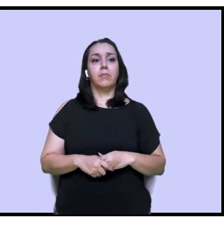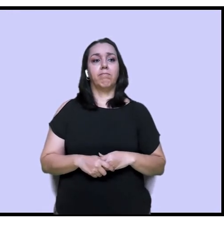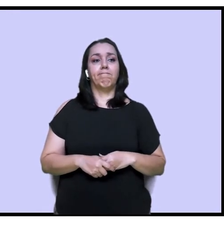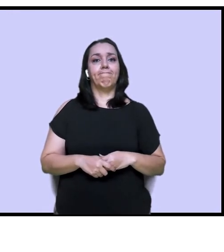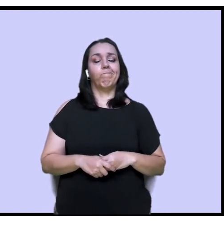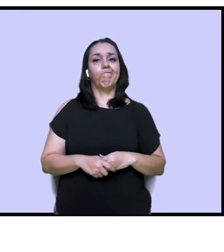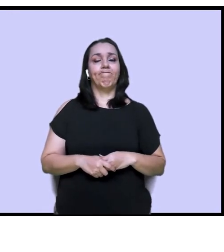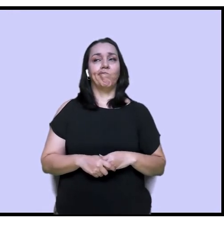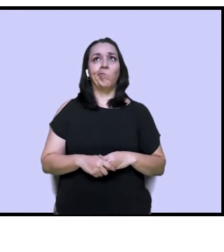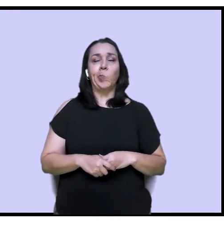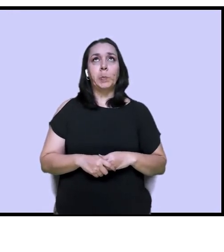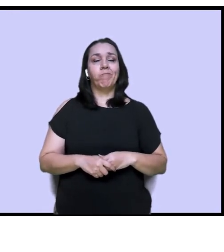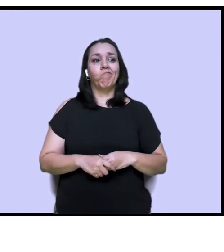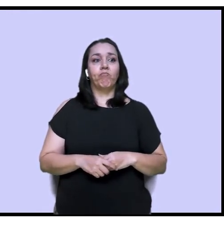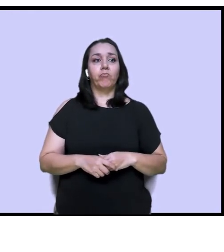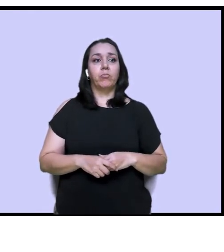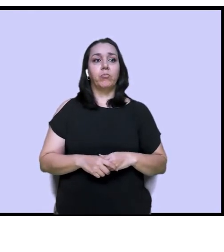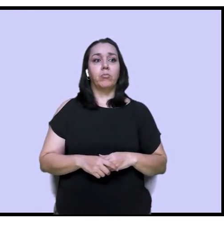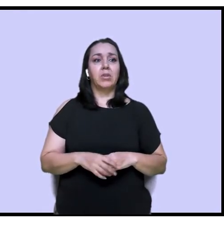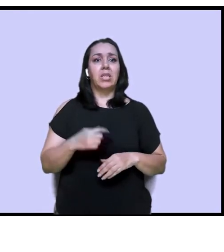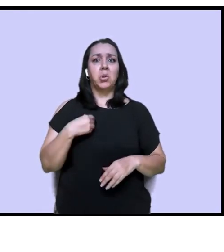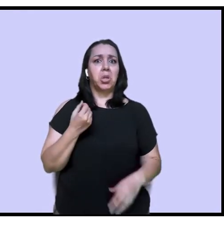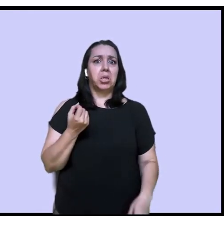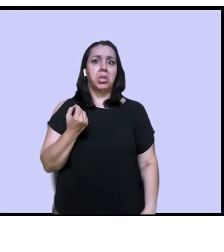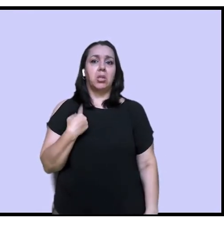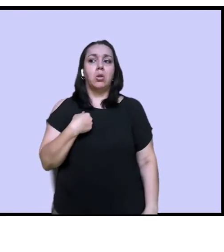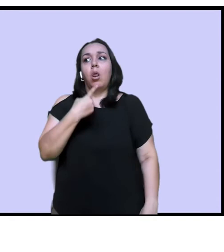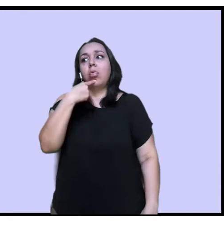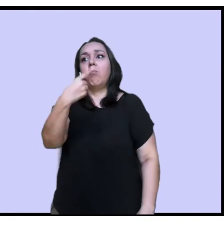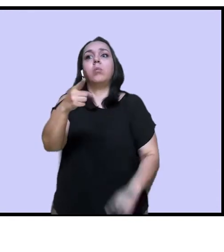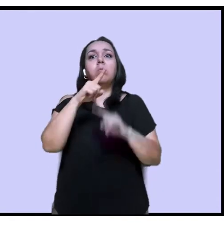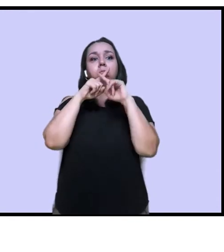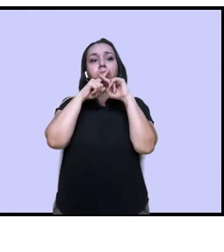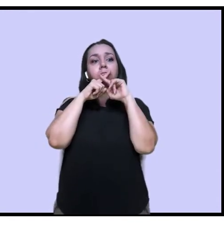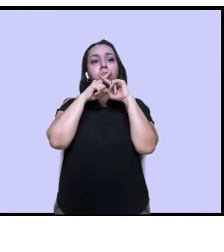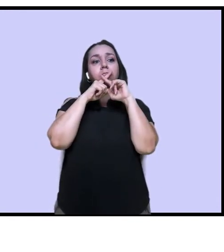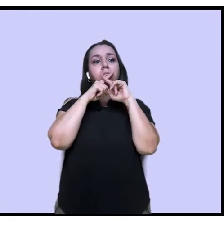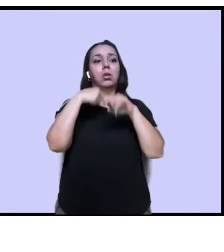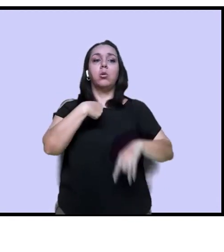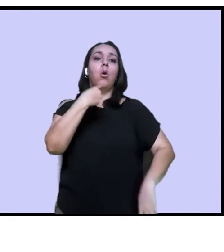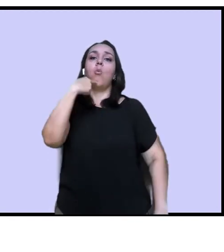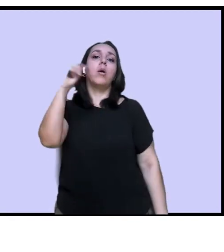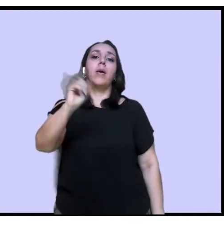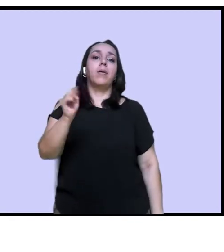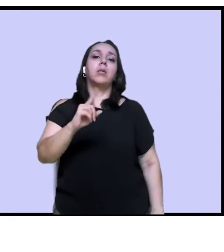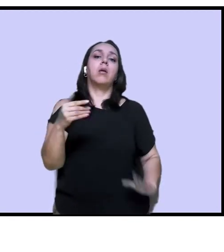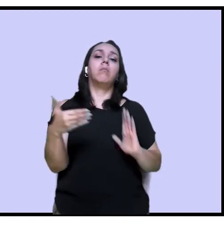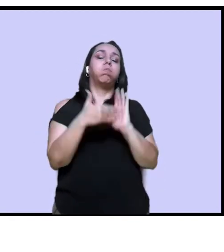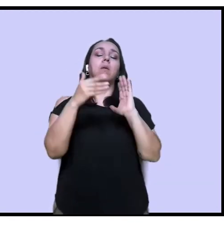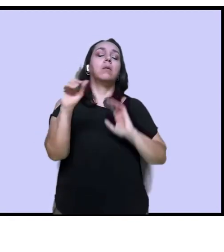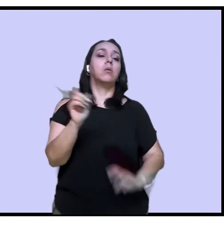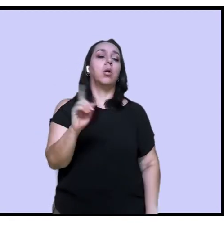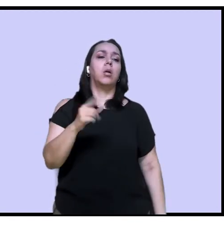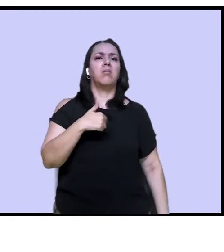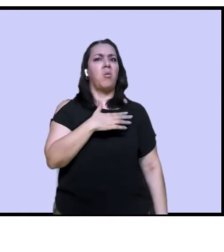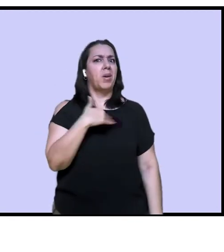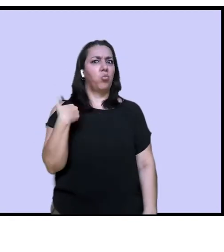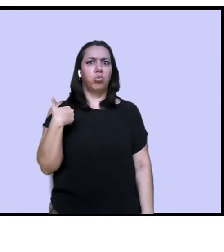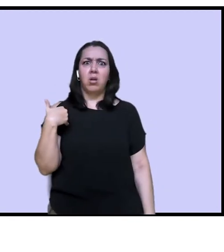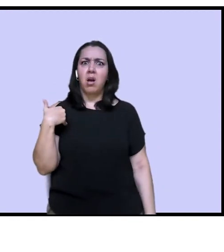No lo entendiste. No lo voy a decir. No lo voy a decir, es un poco ofensivo. No me gusta. No me